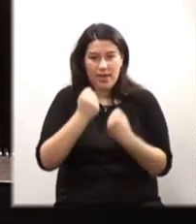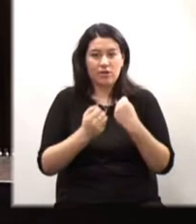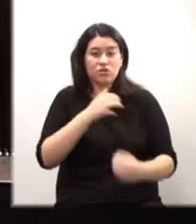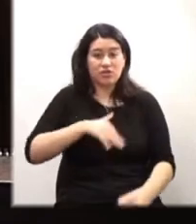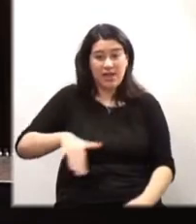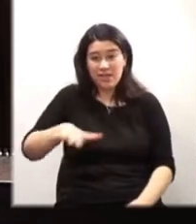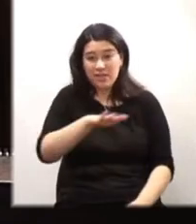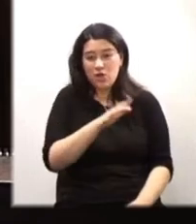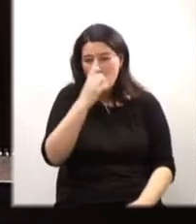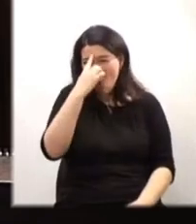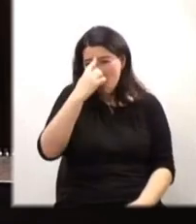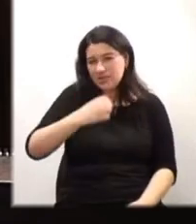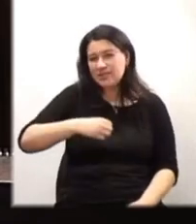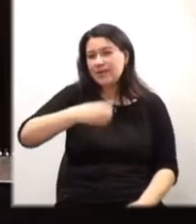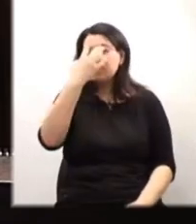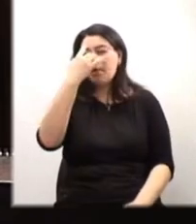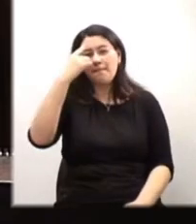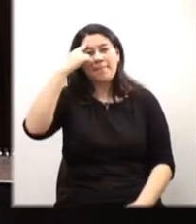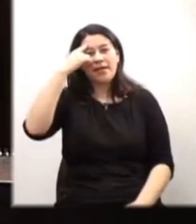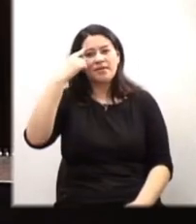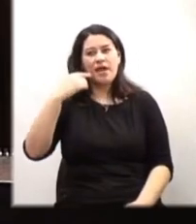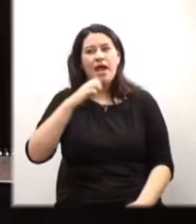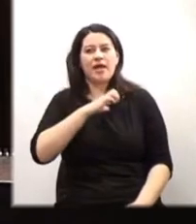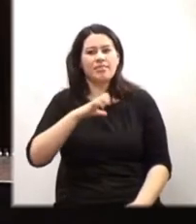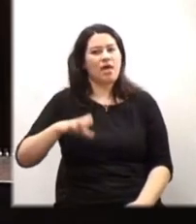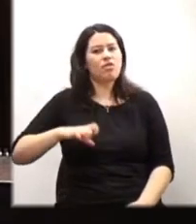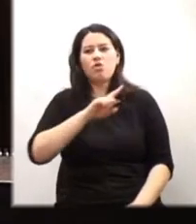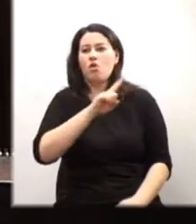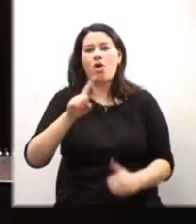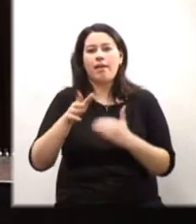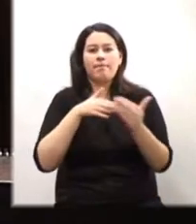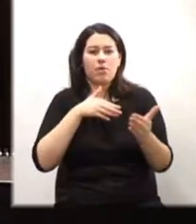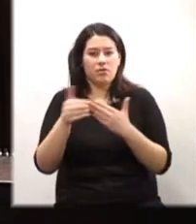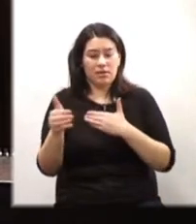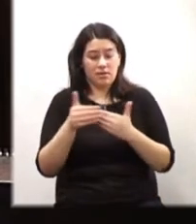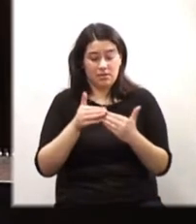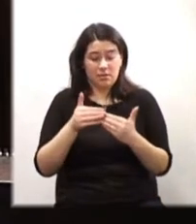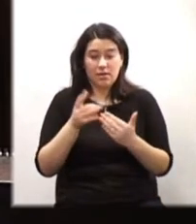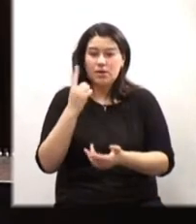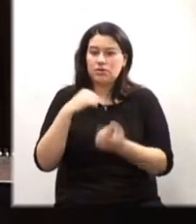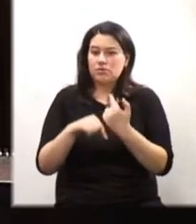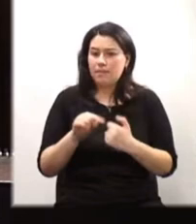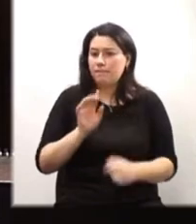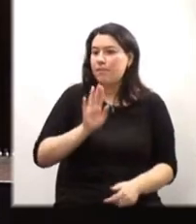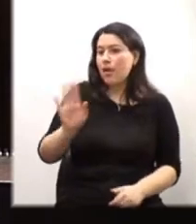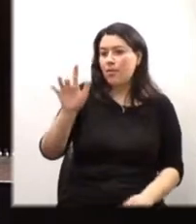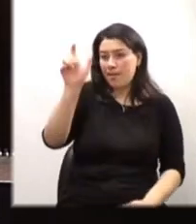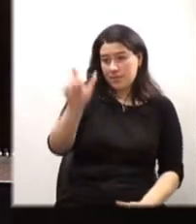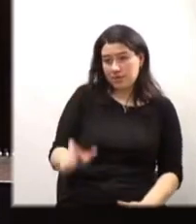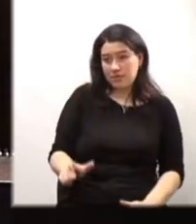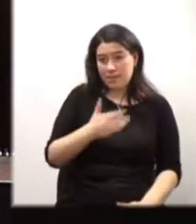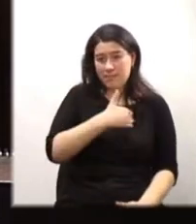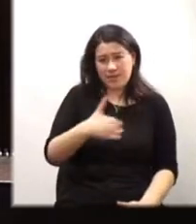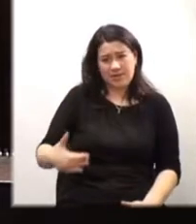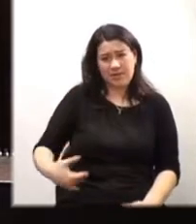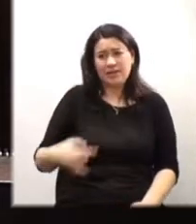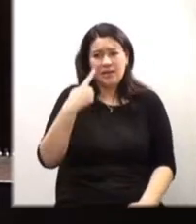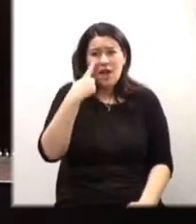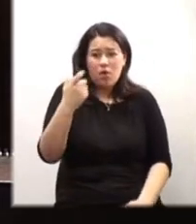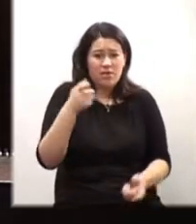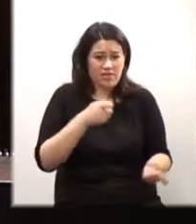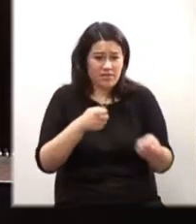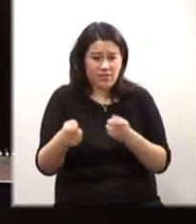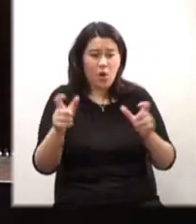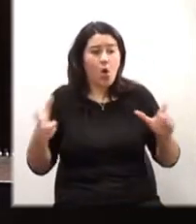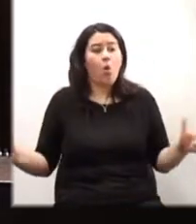que minimiza el papel del Estado. Entonces, el propio presidente ve estas dificultades de gestión cuando junta